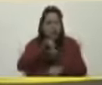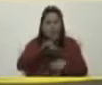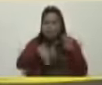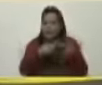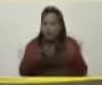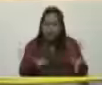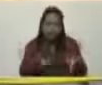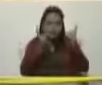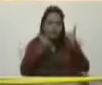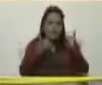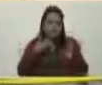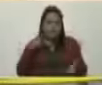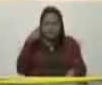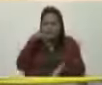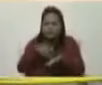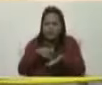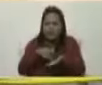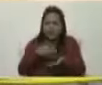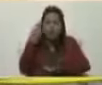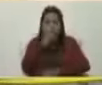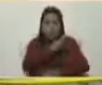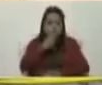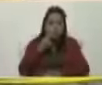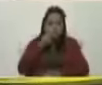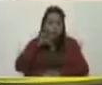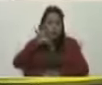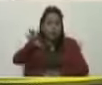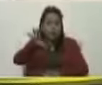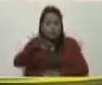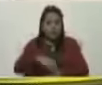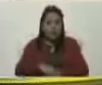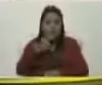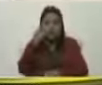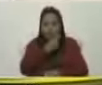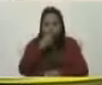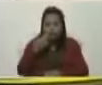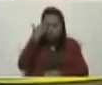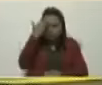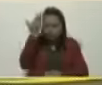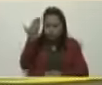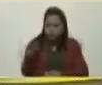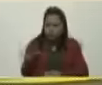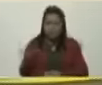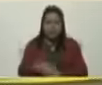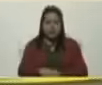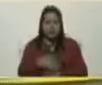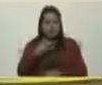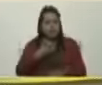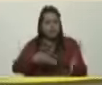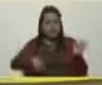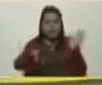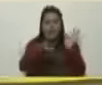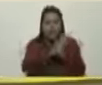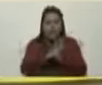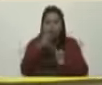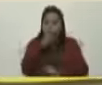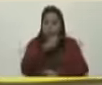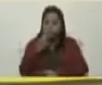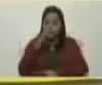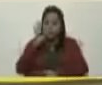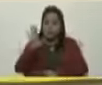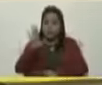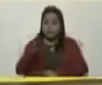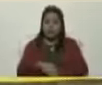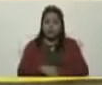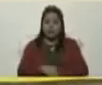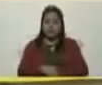aquí comprometido con la patria y comprometido con usted, y le ratifico nuevamente mi compromiso. Mi